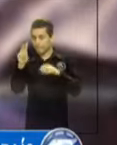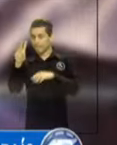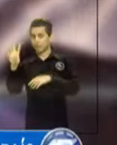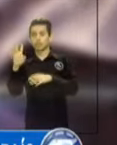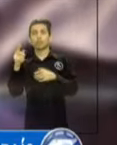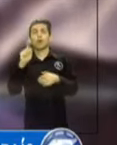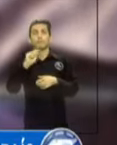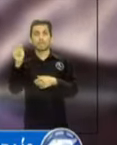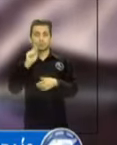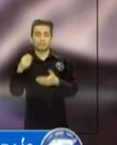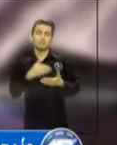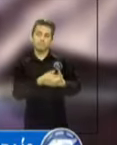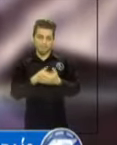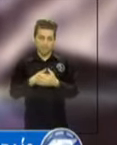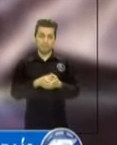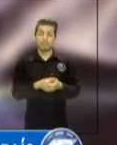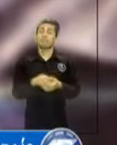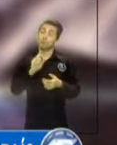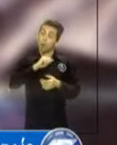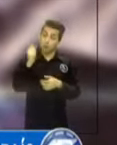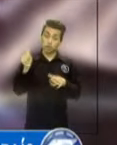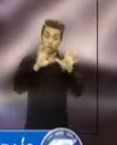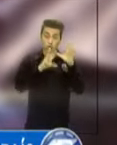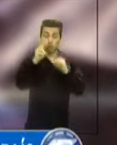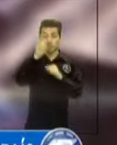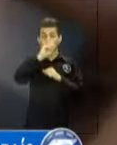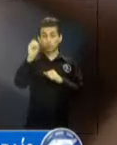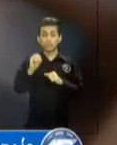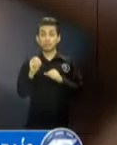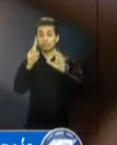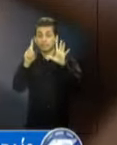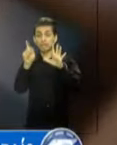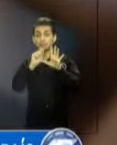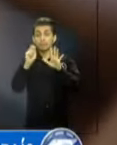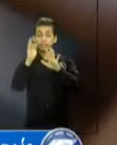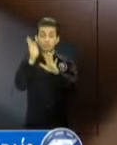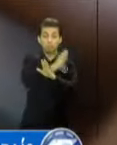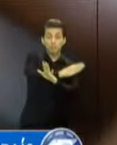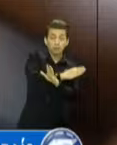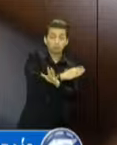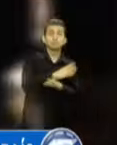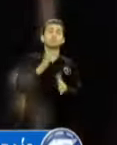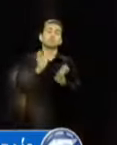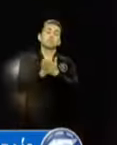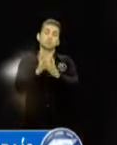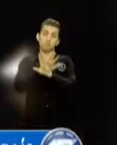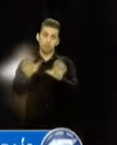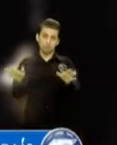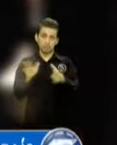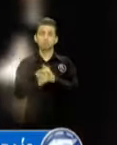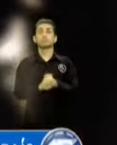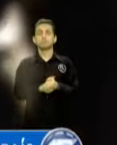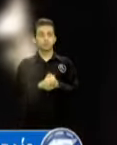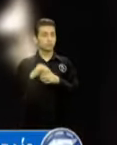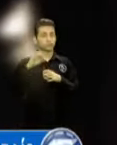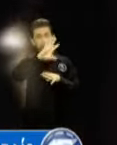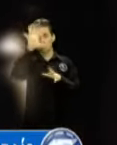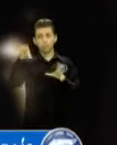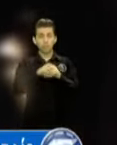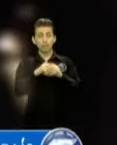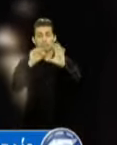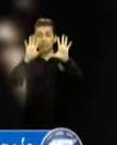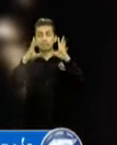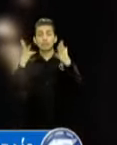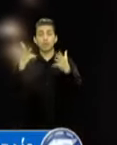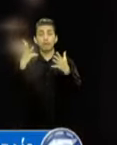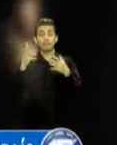casos se reportan en bebés con menos de 6 meses de vida. 19 departamentos presentan un incremento en los